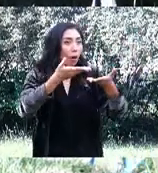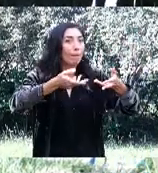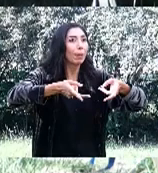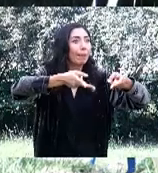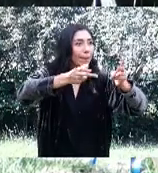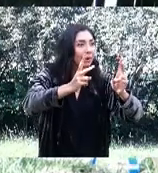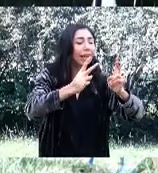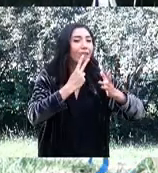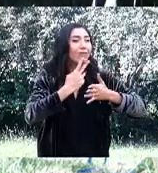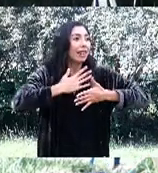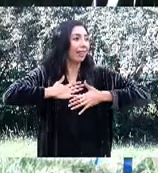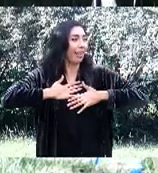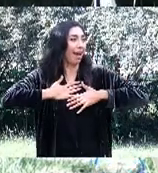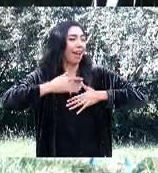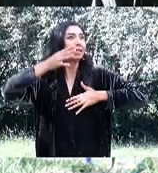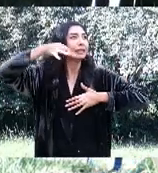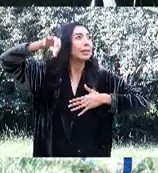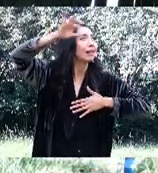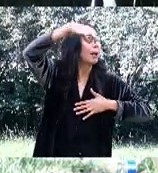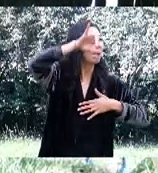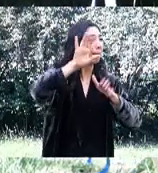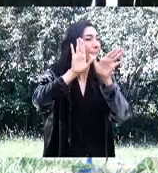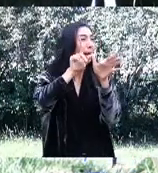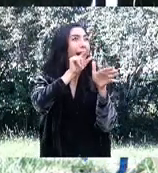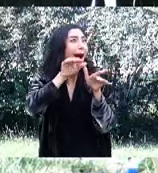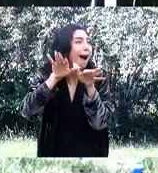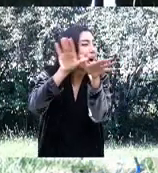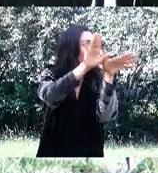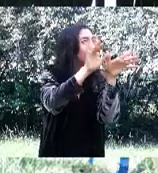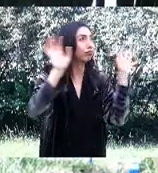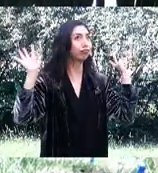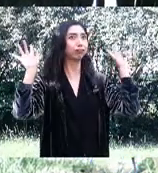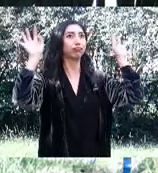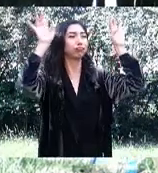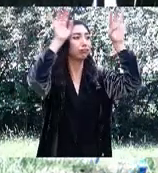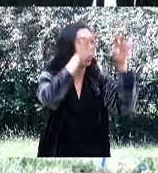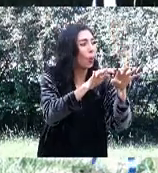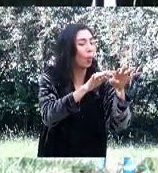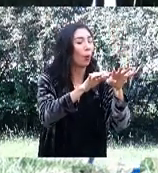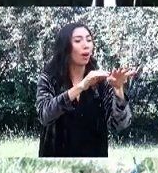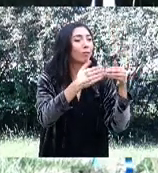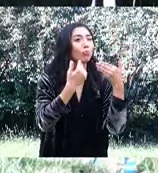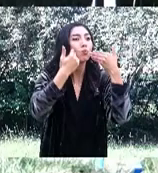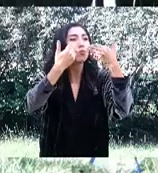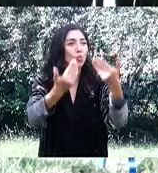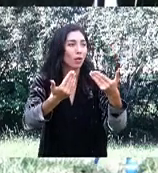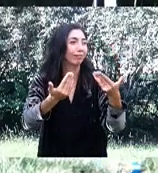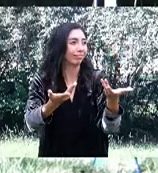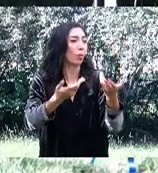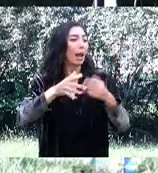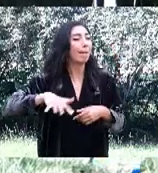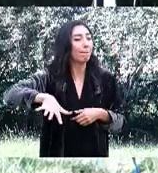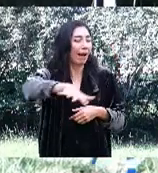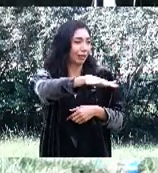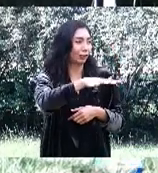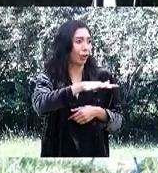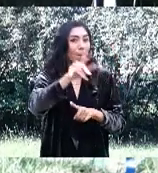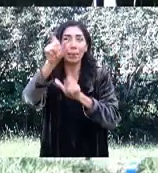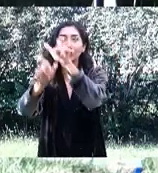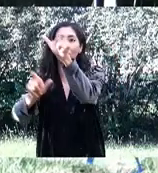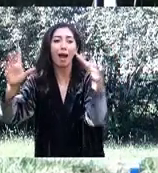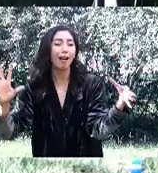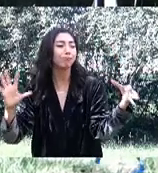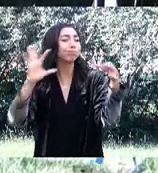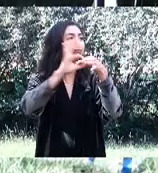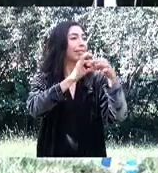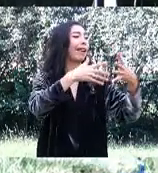muy insectos y pájaros empiece a poblar este lugar y le entregue justamente también a la comunidad un espacio de reconexión con la